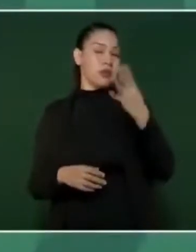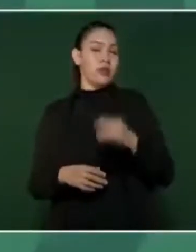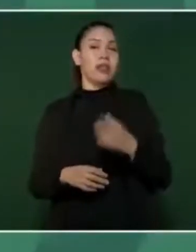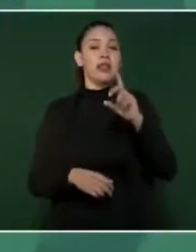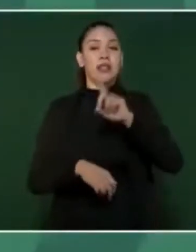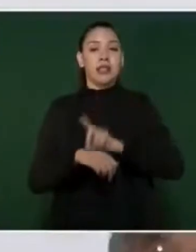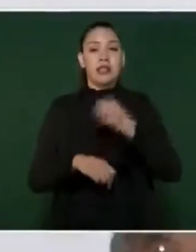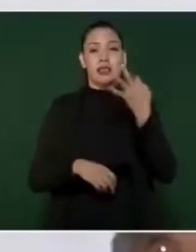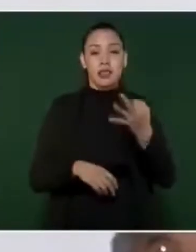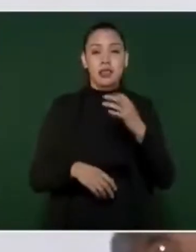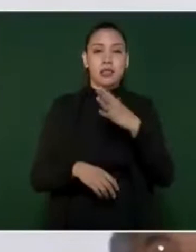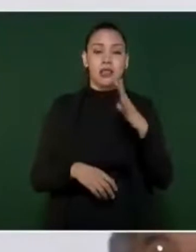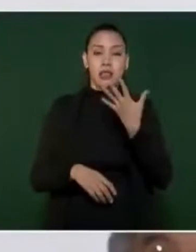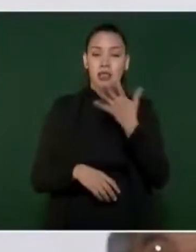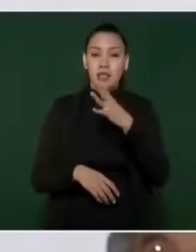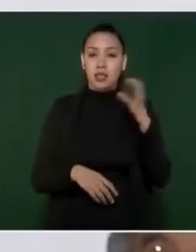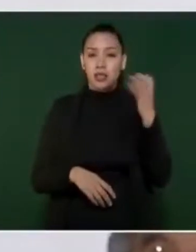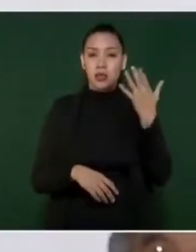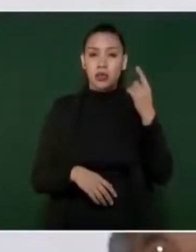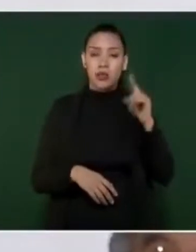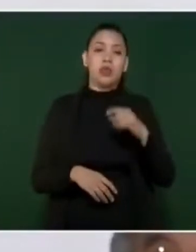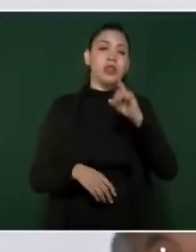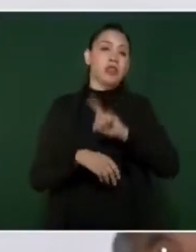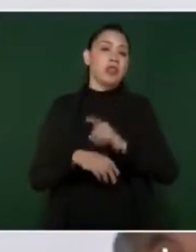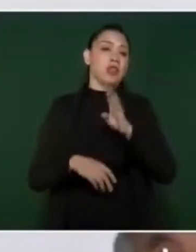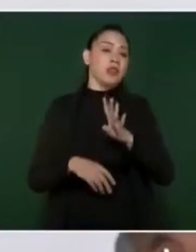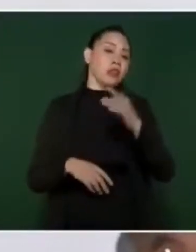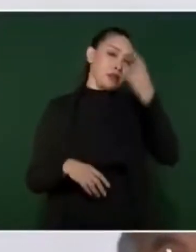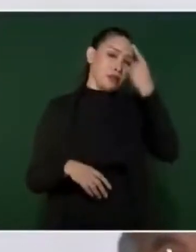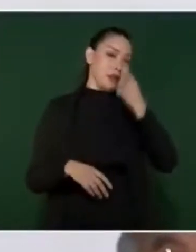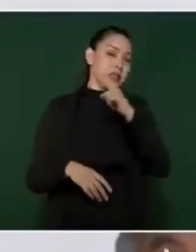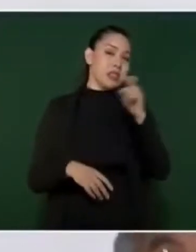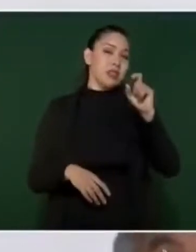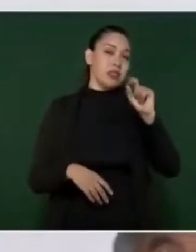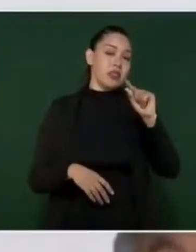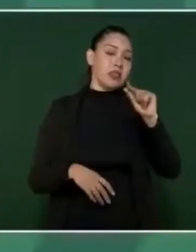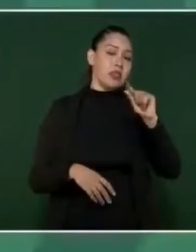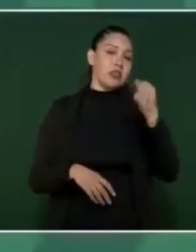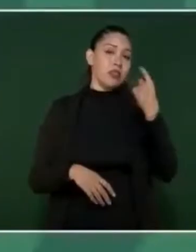Como verán ustedes, es un número decreciente. Esto es en toda la frontera.